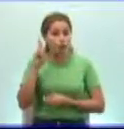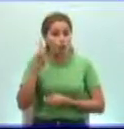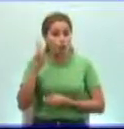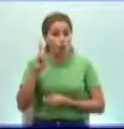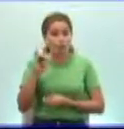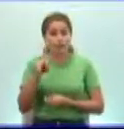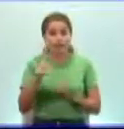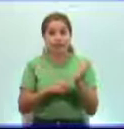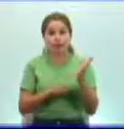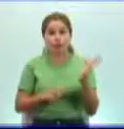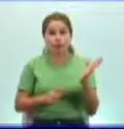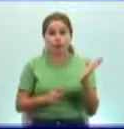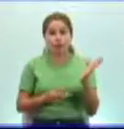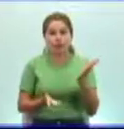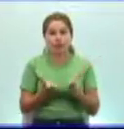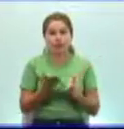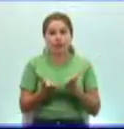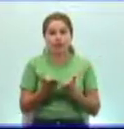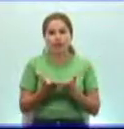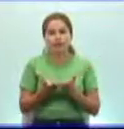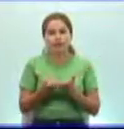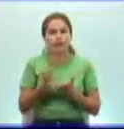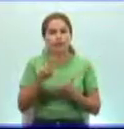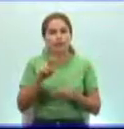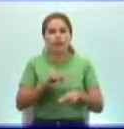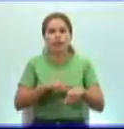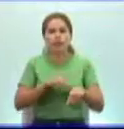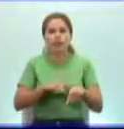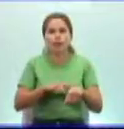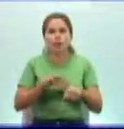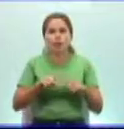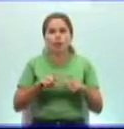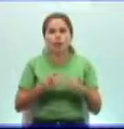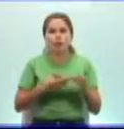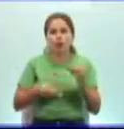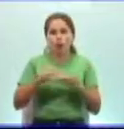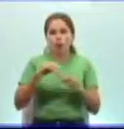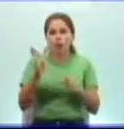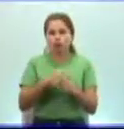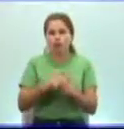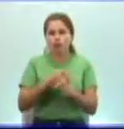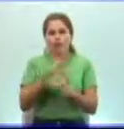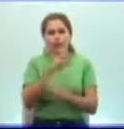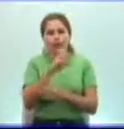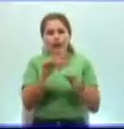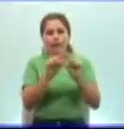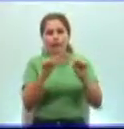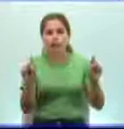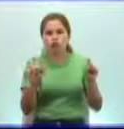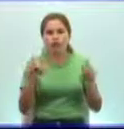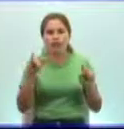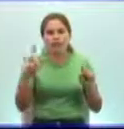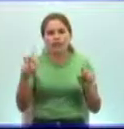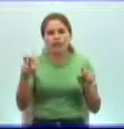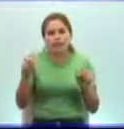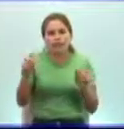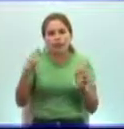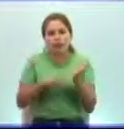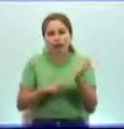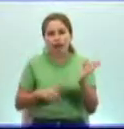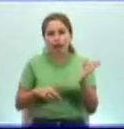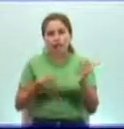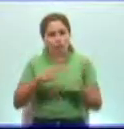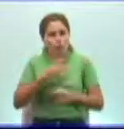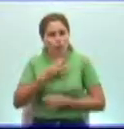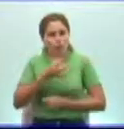la corriente carga sobre la variación del tiempo. Por tanto, al sustituir estas expresiones en la de intensidad de la corriente, como estamos mostrando